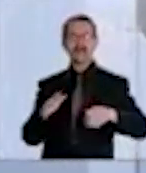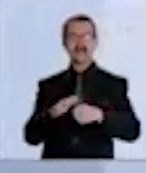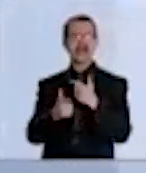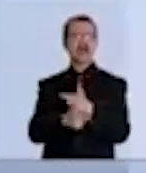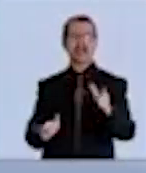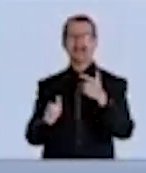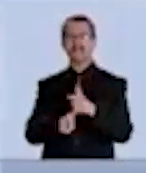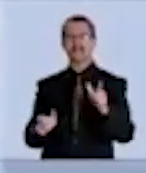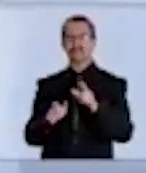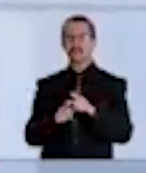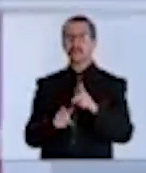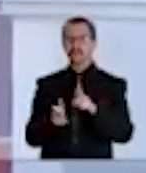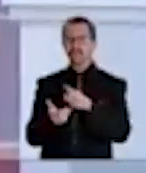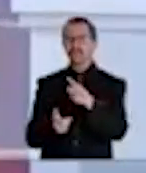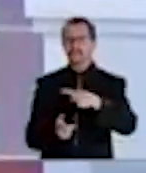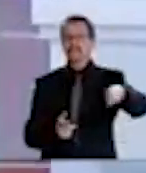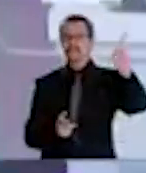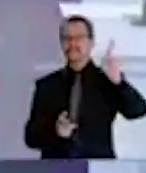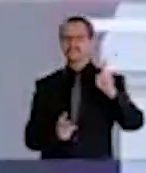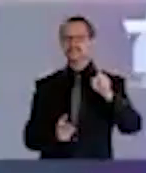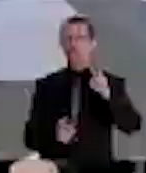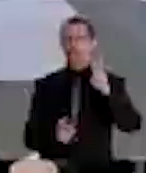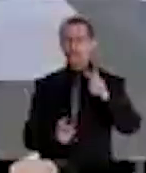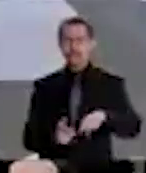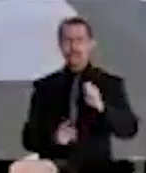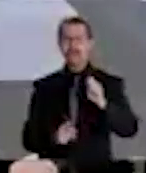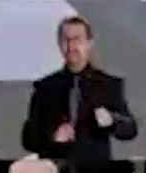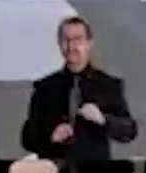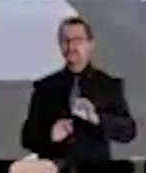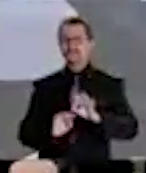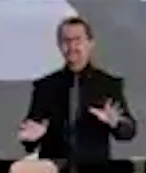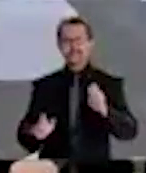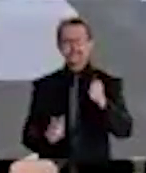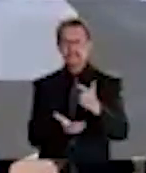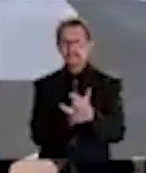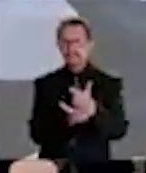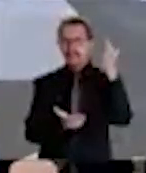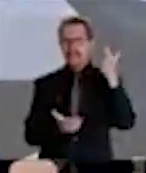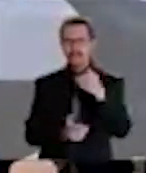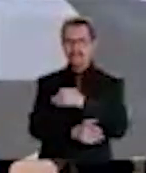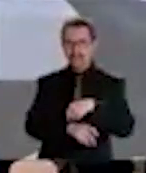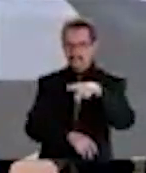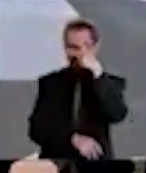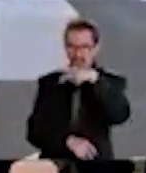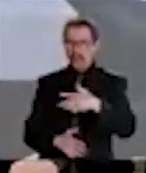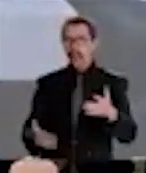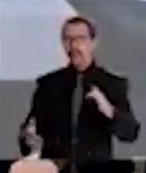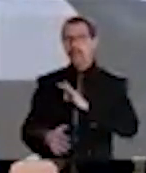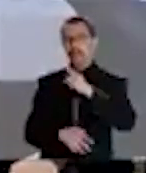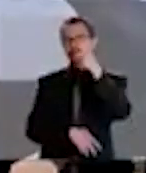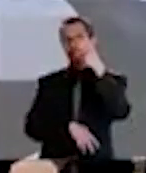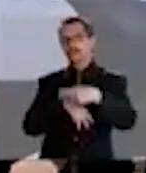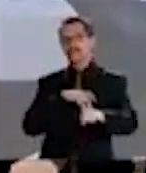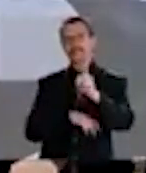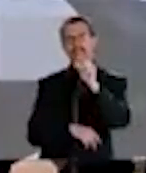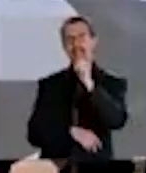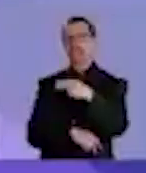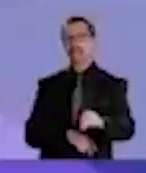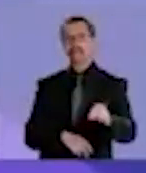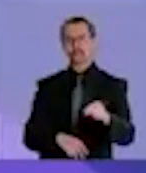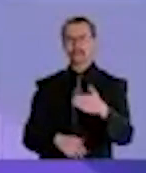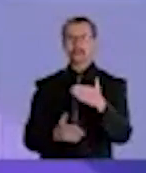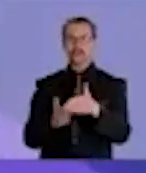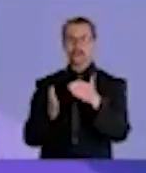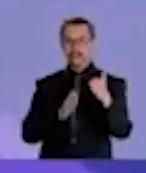cabeza sería muy delicado para las familias de méxico candidato rodrigo es calderón primera réplica de dos como siempre sin andrés en la